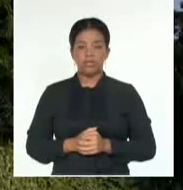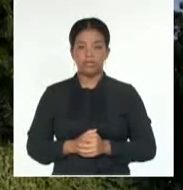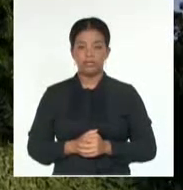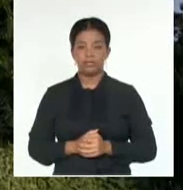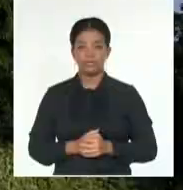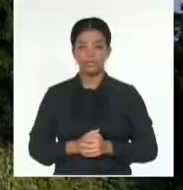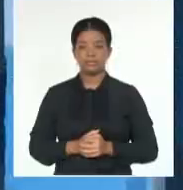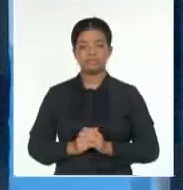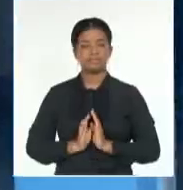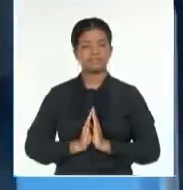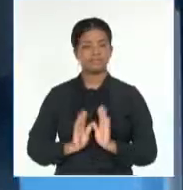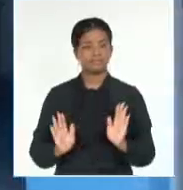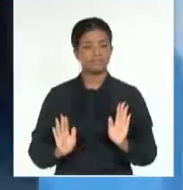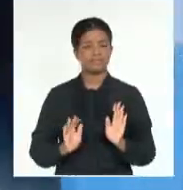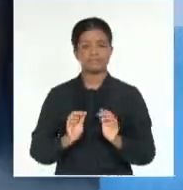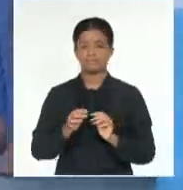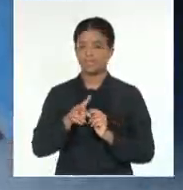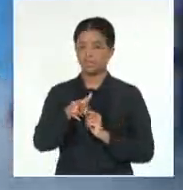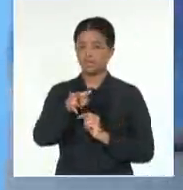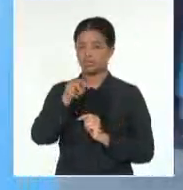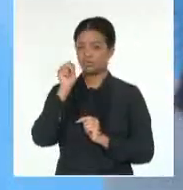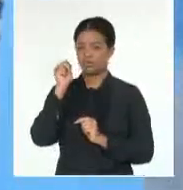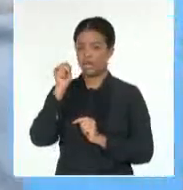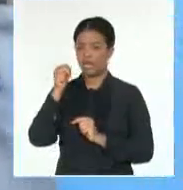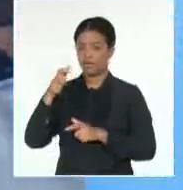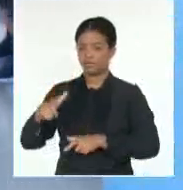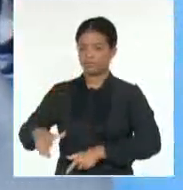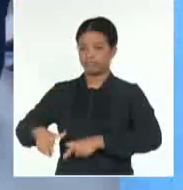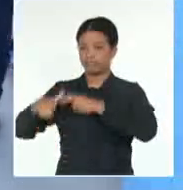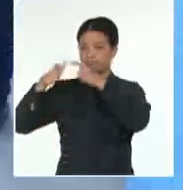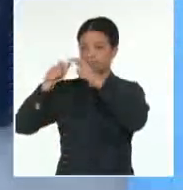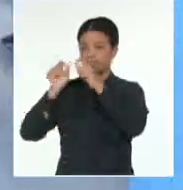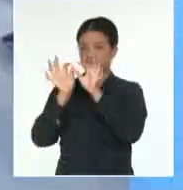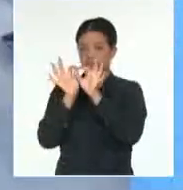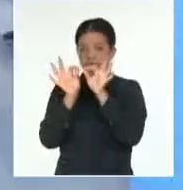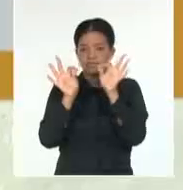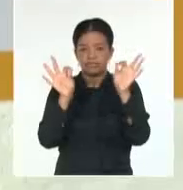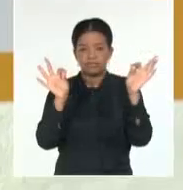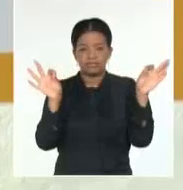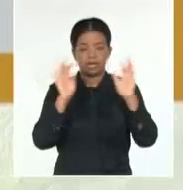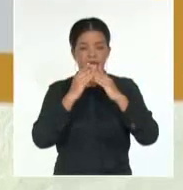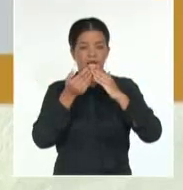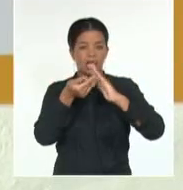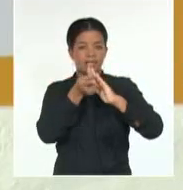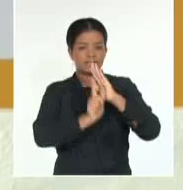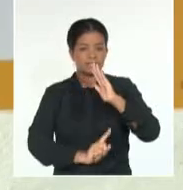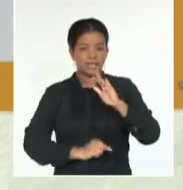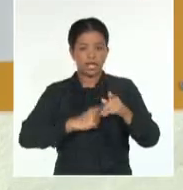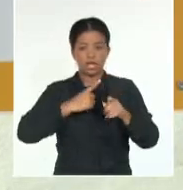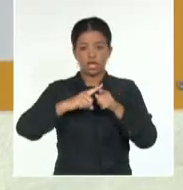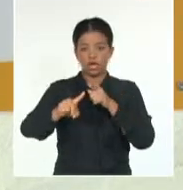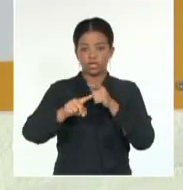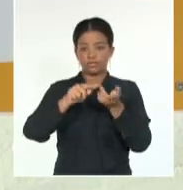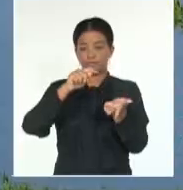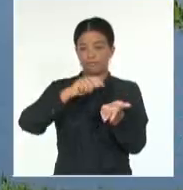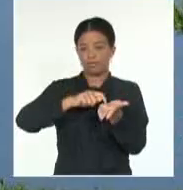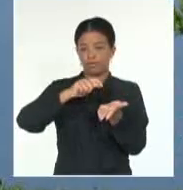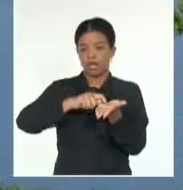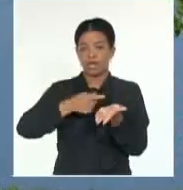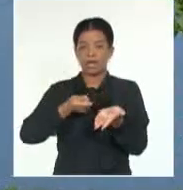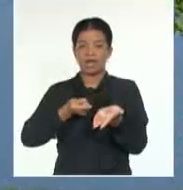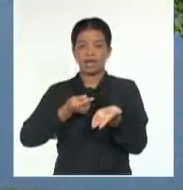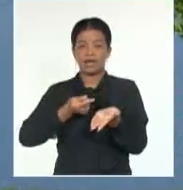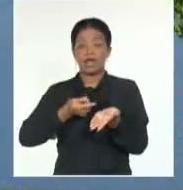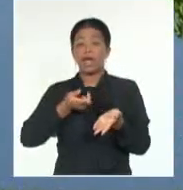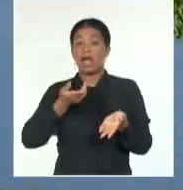tendidos, acometidas, viales, bodega y el consultorio en terminación son servicios que se acercan a quienes antes tenían que cruzar